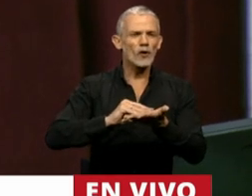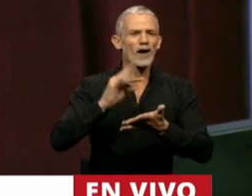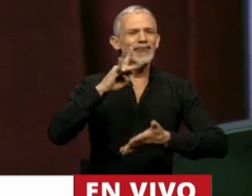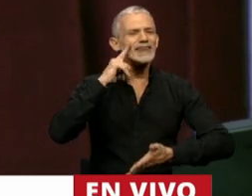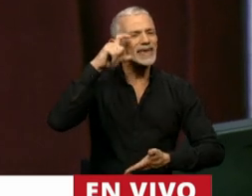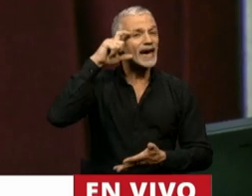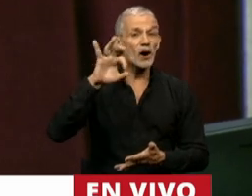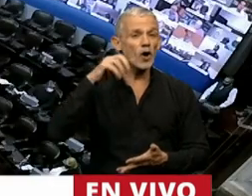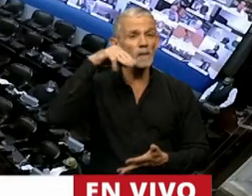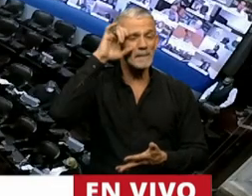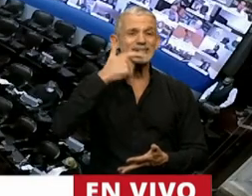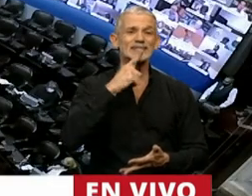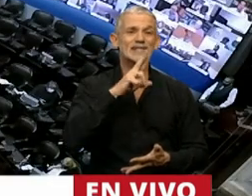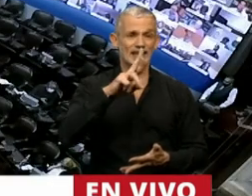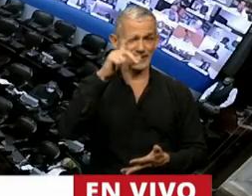Diego